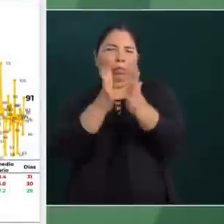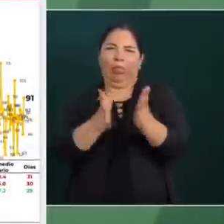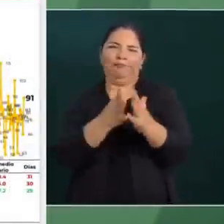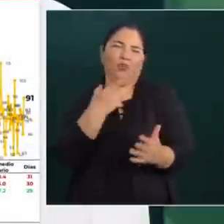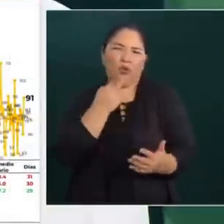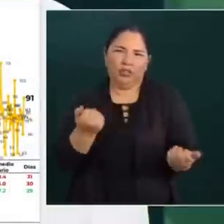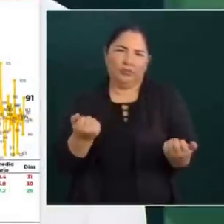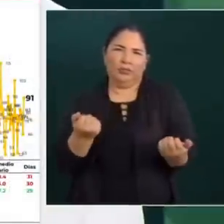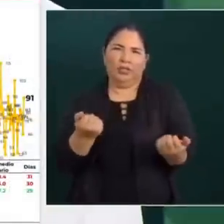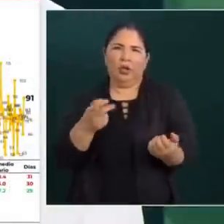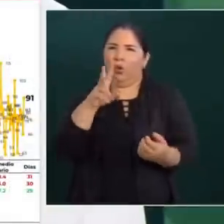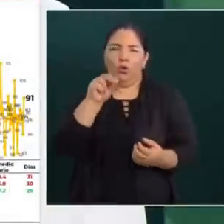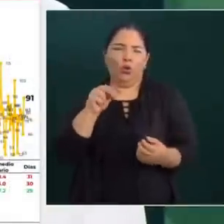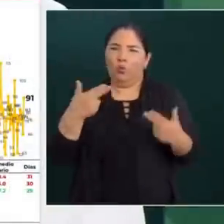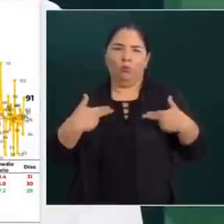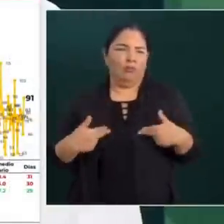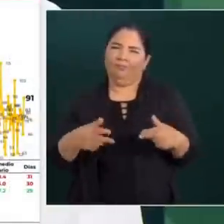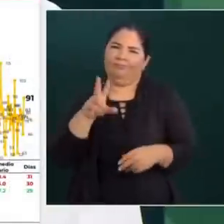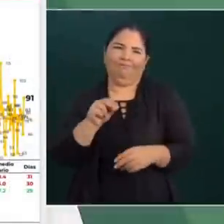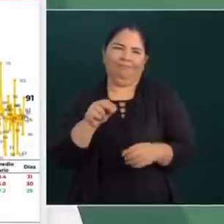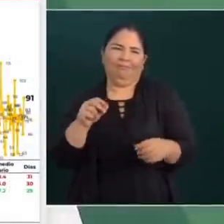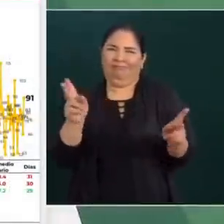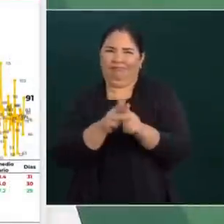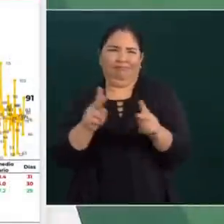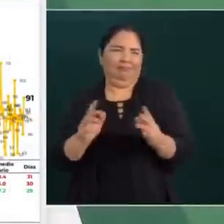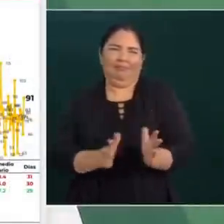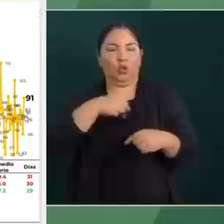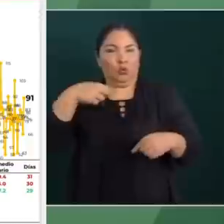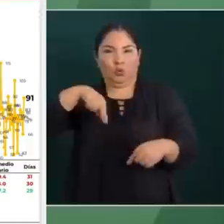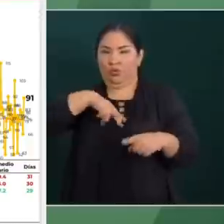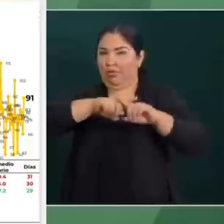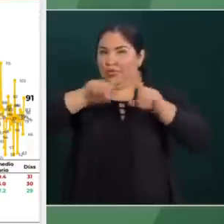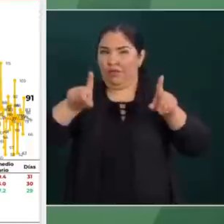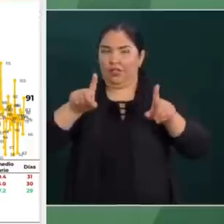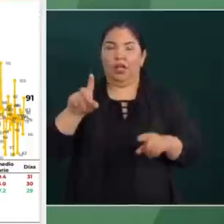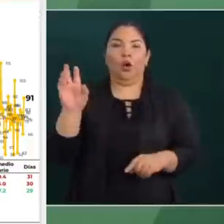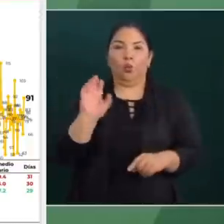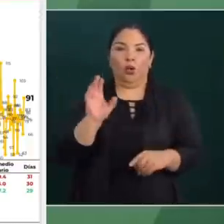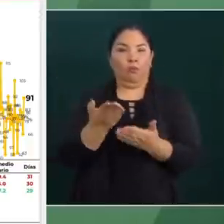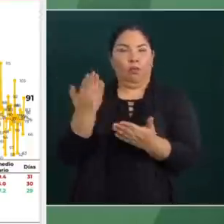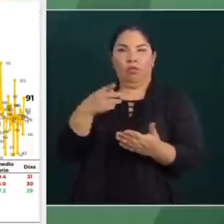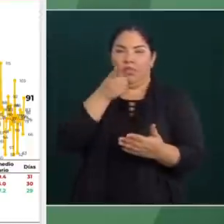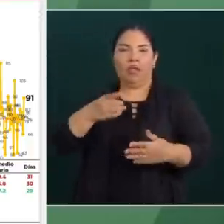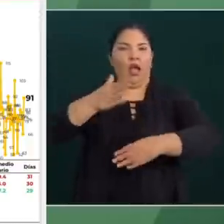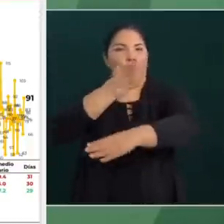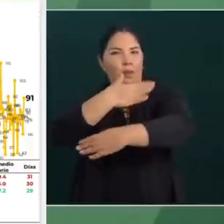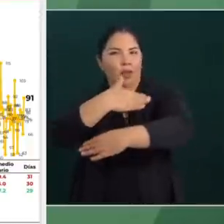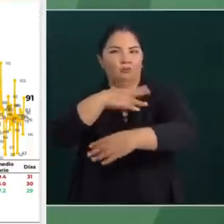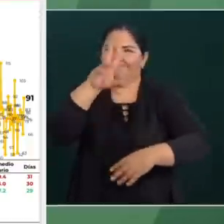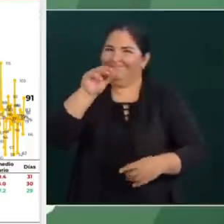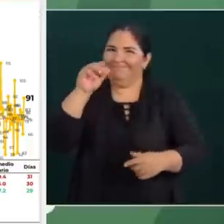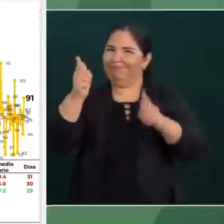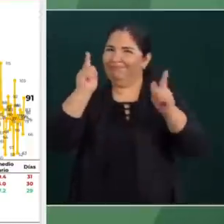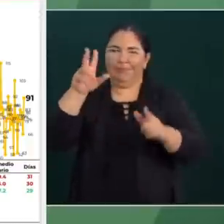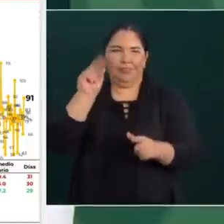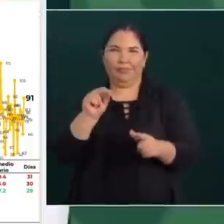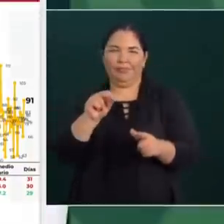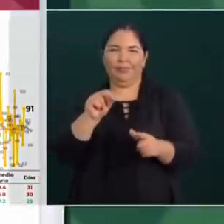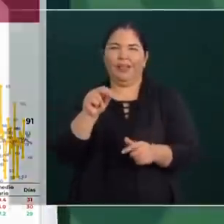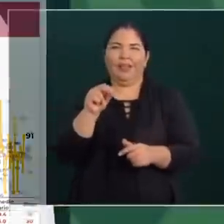no funciona. Y no es humano enfrentar el mal con el mal. Cuando dije abrazos, no balazos,